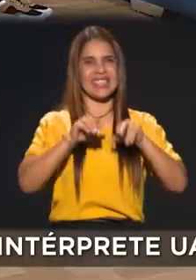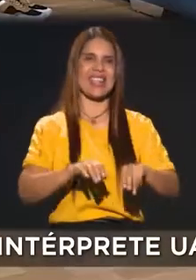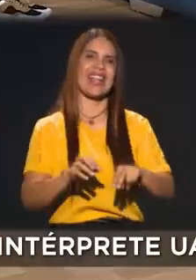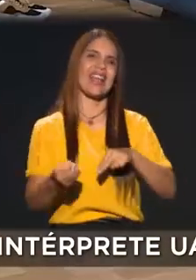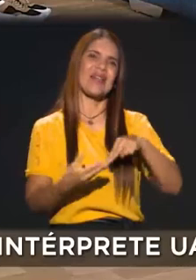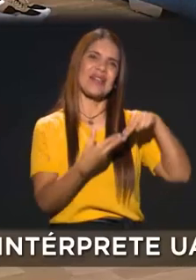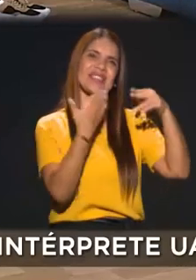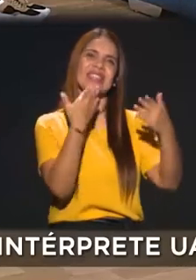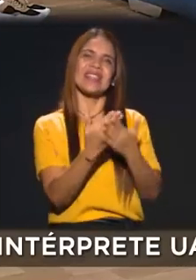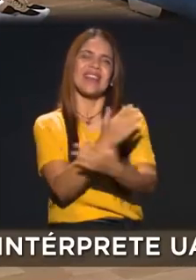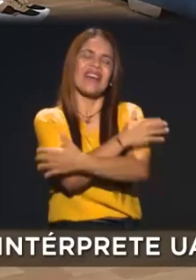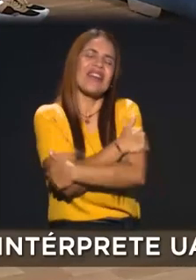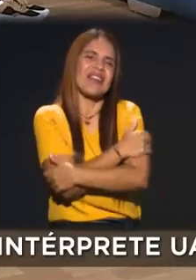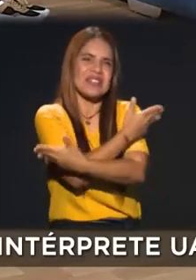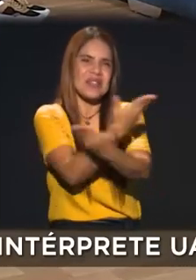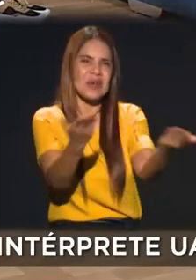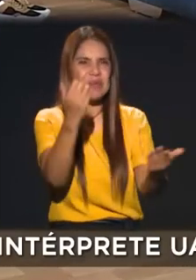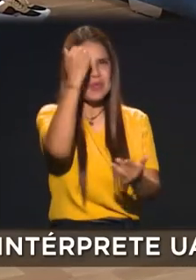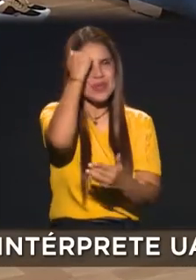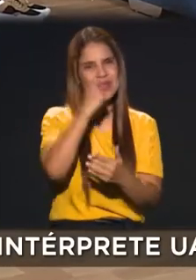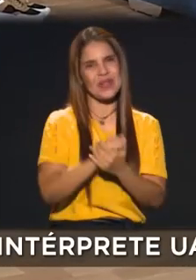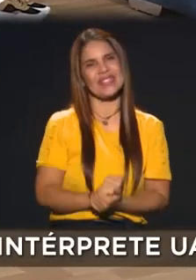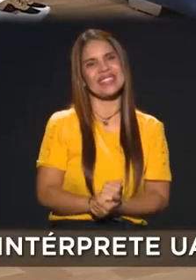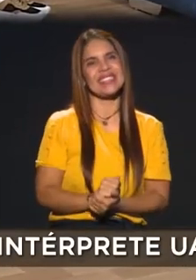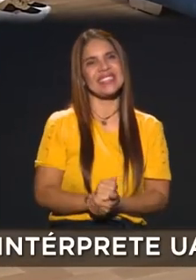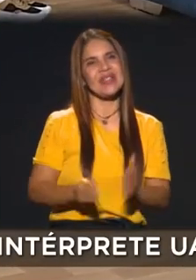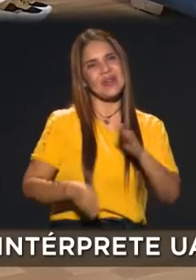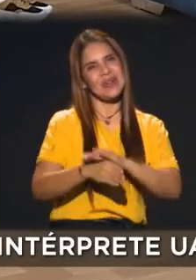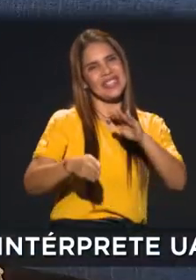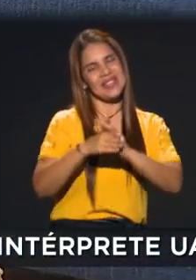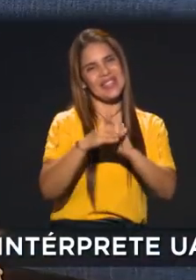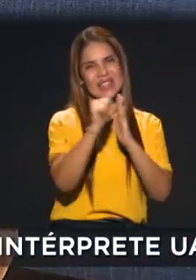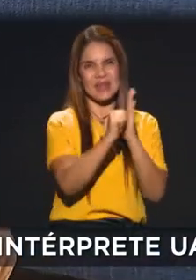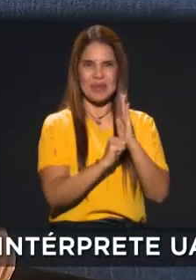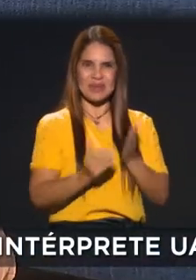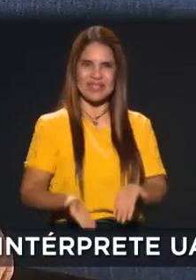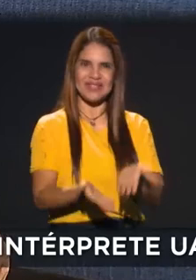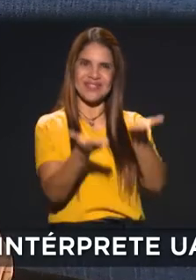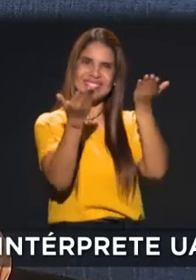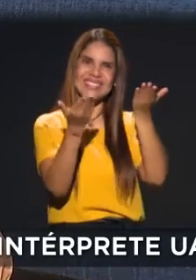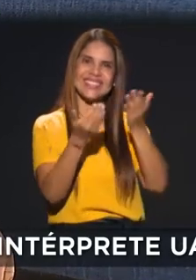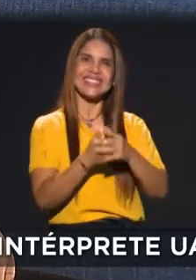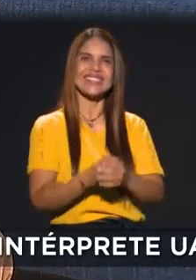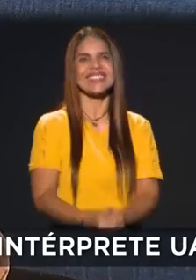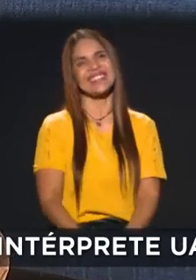Educación. Un feliz día y un abrazo gigante para todos los maestros que nos ven, y continúen con la programación de Telemedellín.